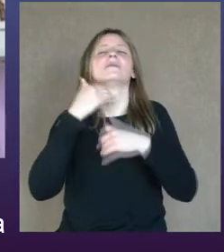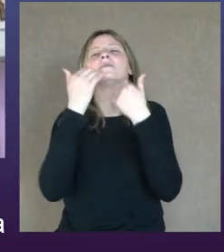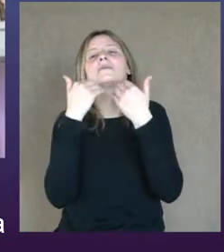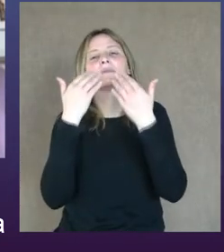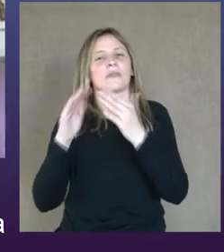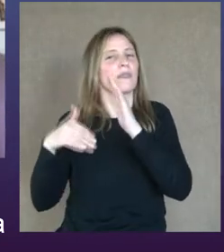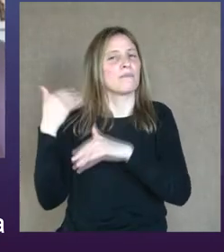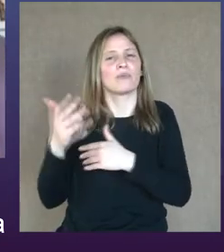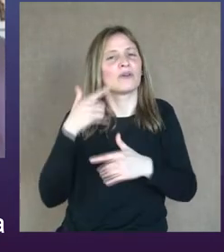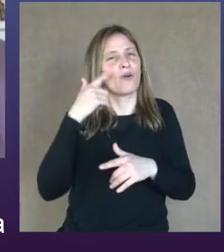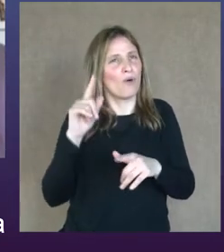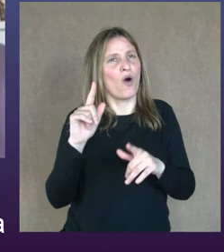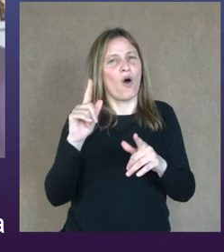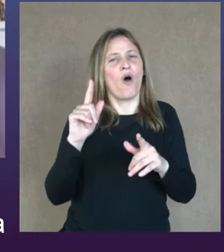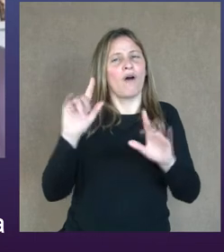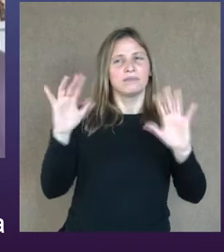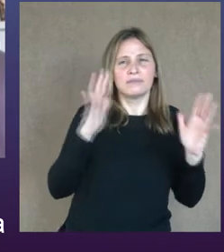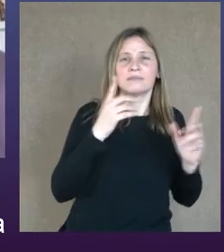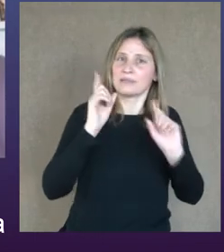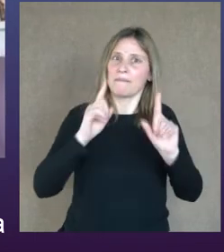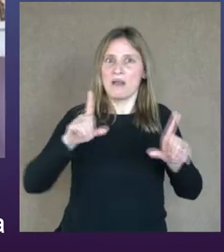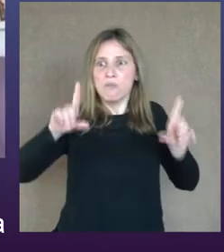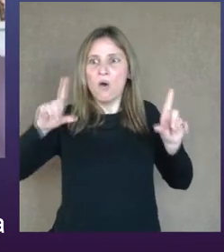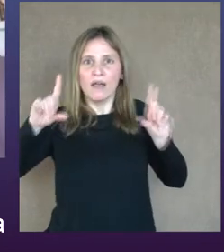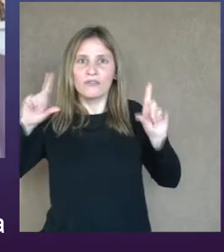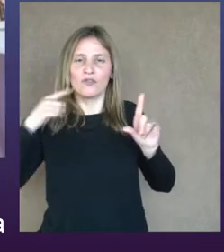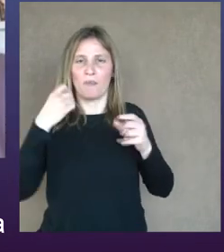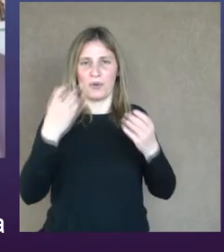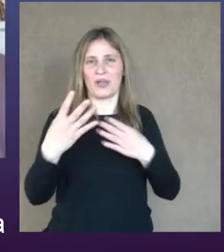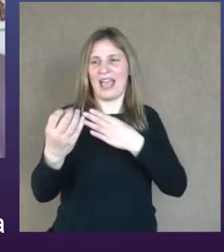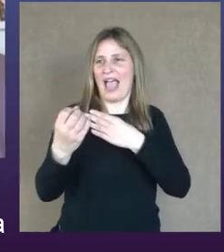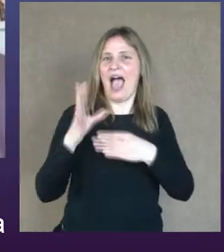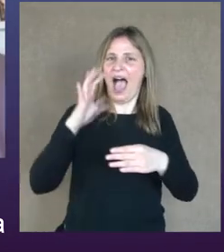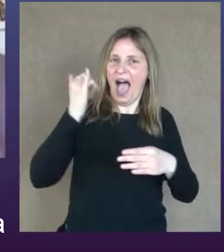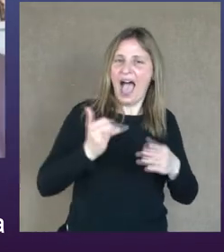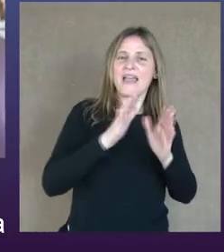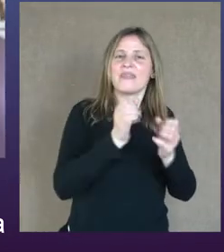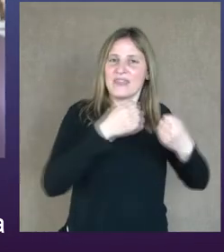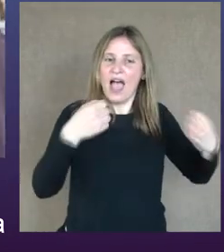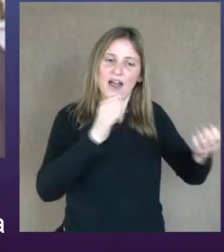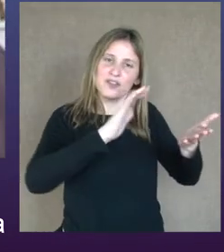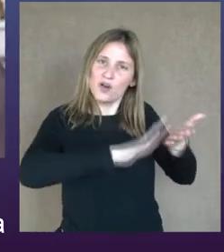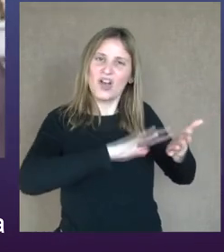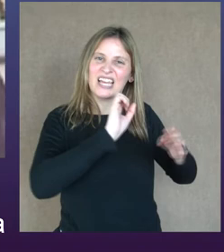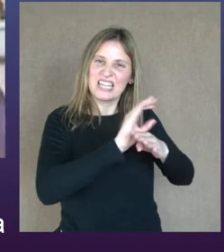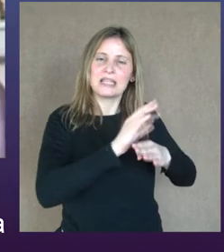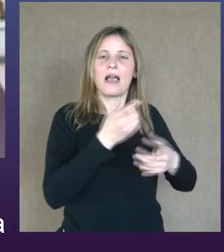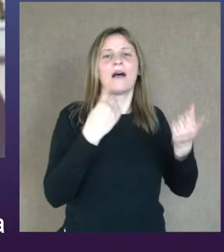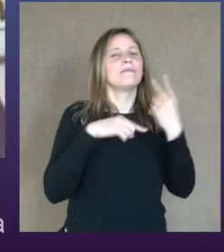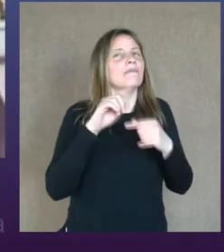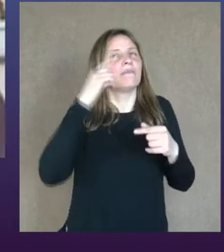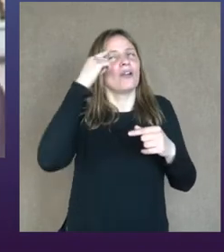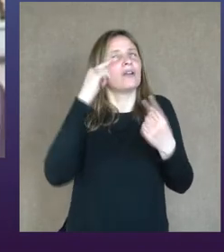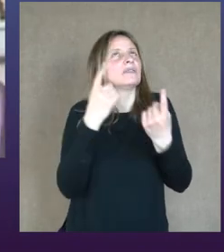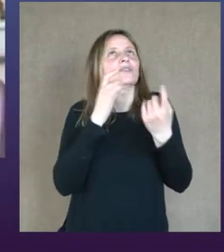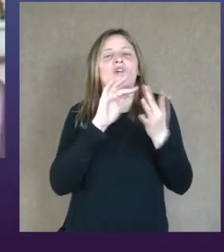después es un trabajo muy agradecido, pero también muy expuesto, donde va a haber una crítica en el diario después, y, qué sé yo. Pero tratar de conectarse con